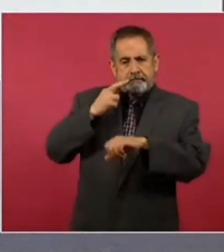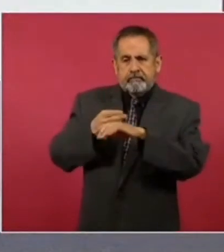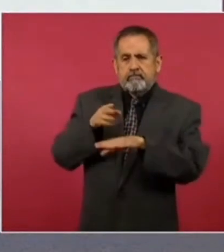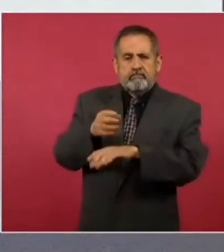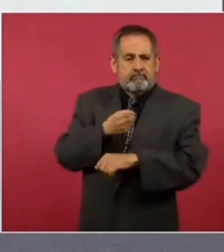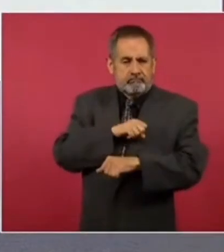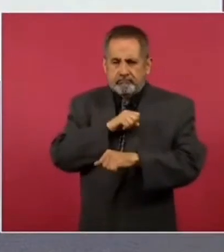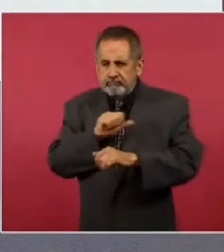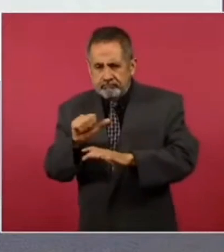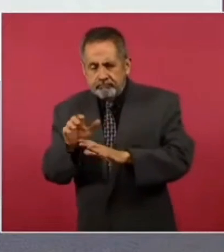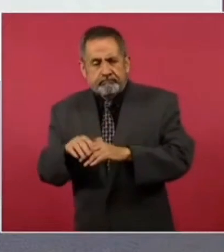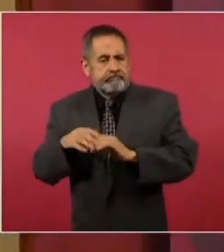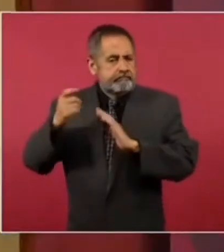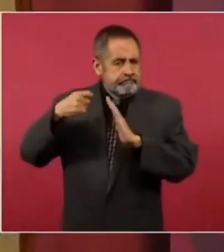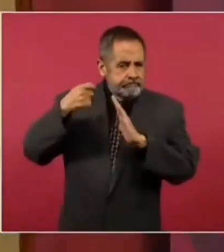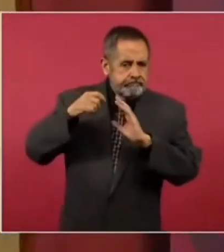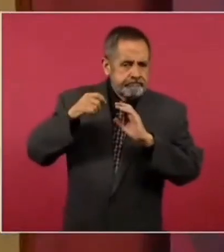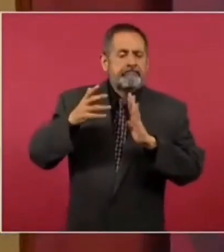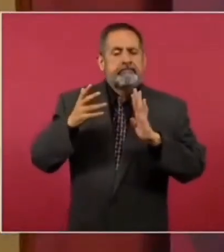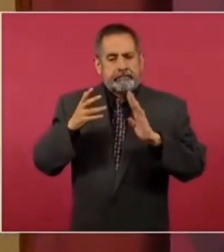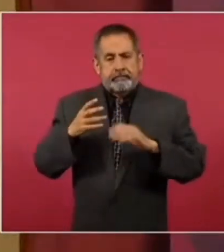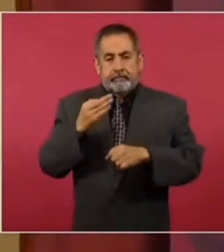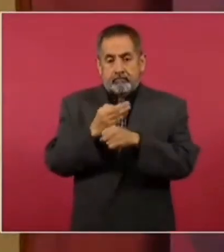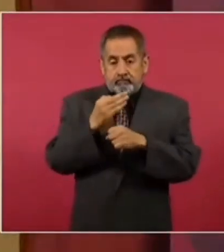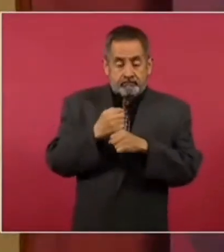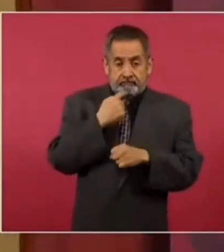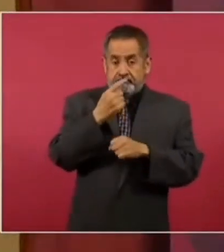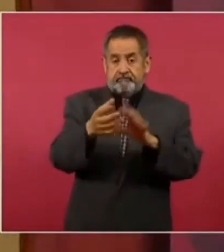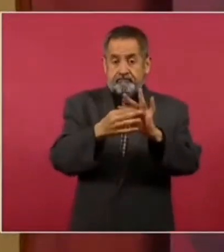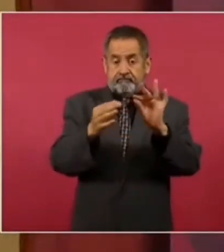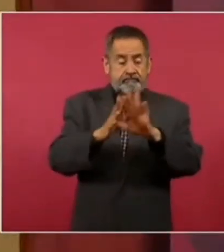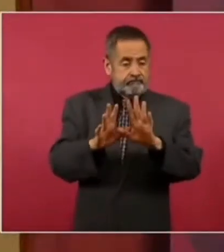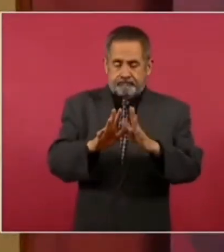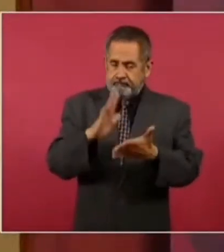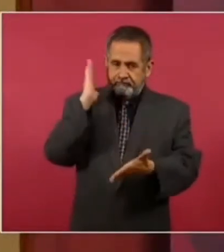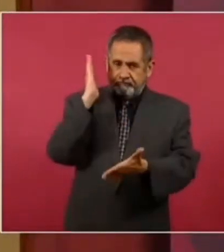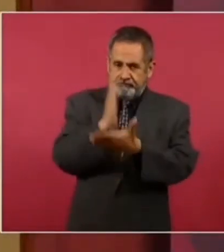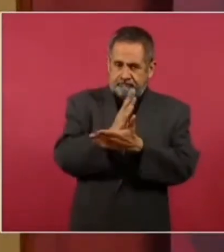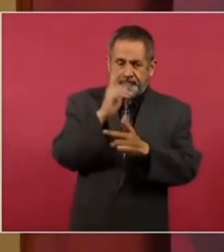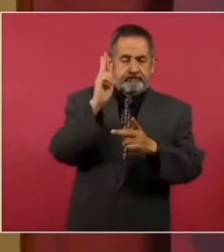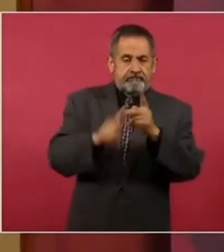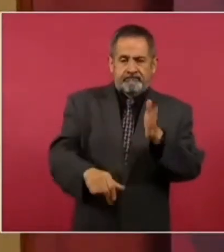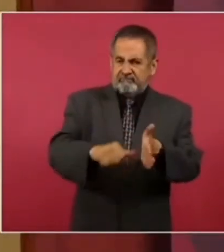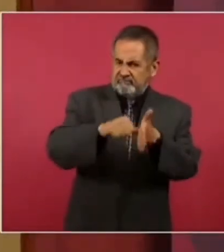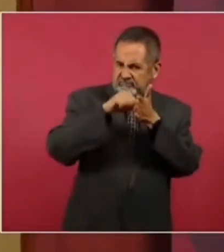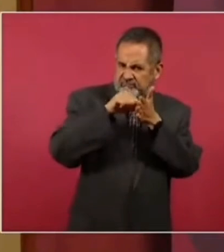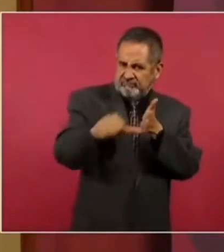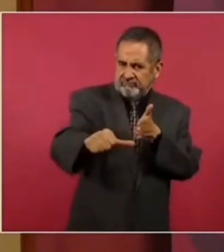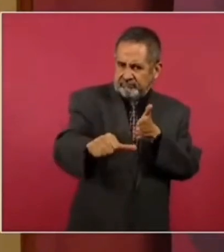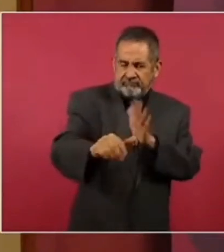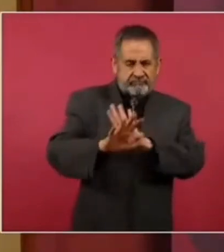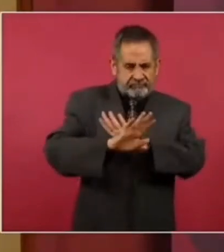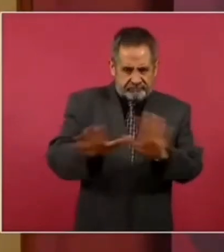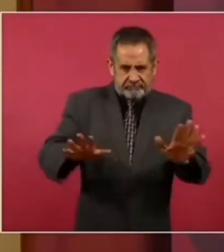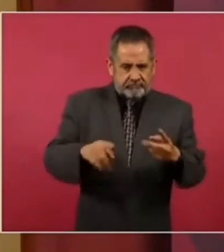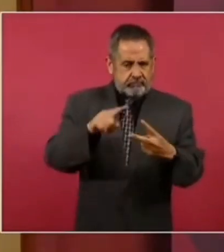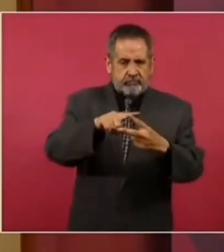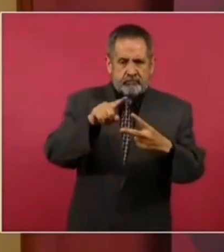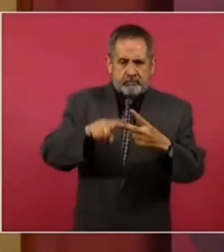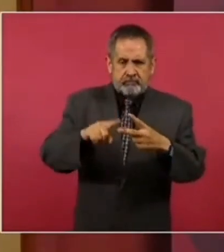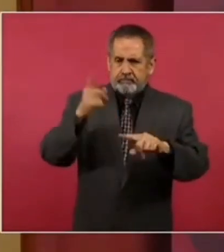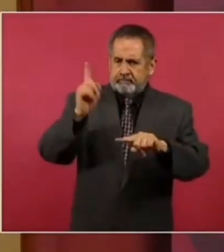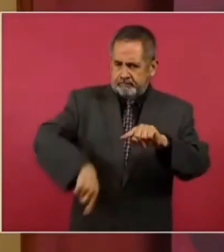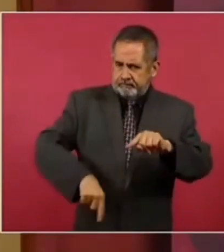Berta Alcalde. Nos hablaron de la suspensión definitiva del registro sanitario de dos productos